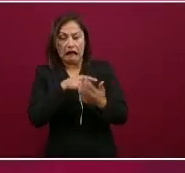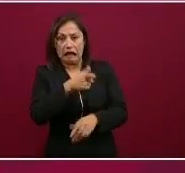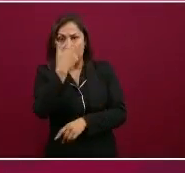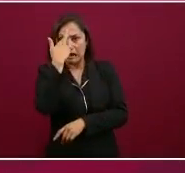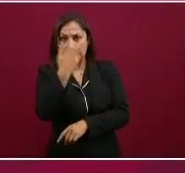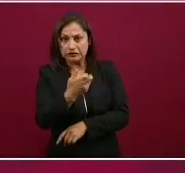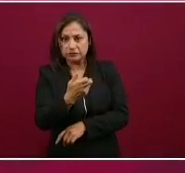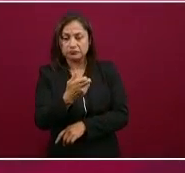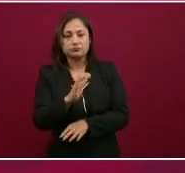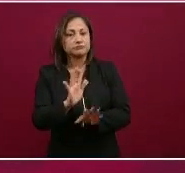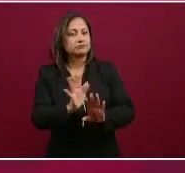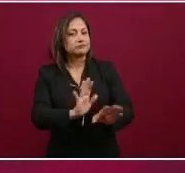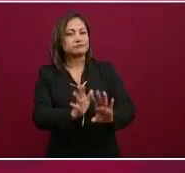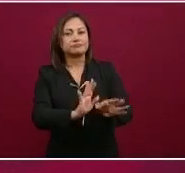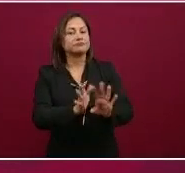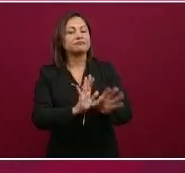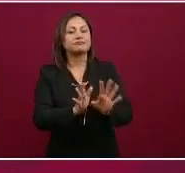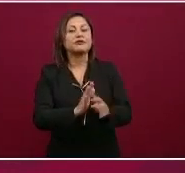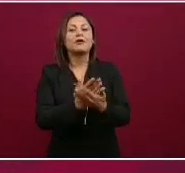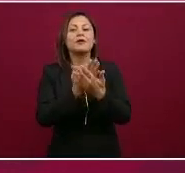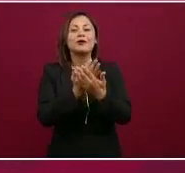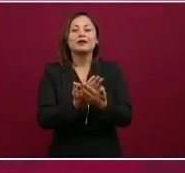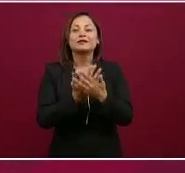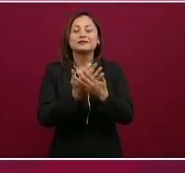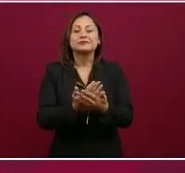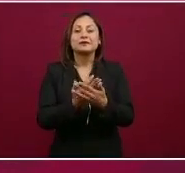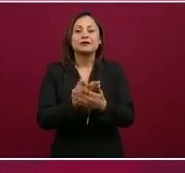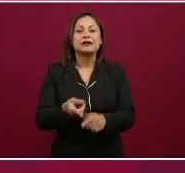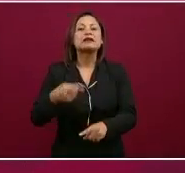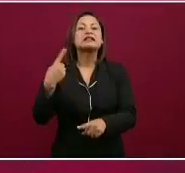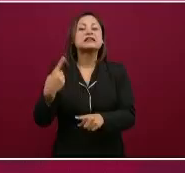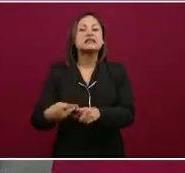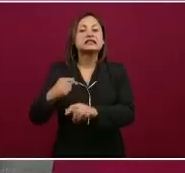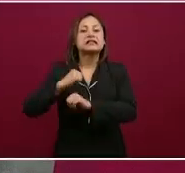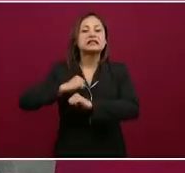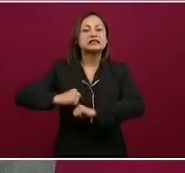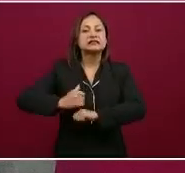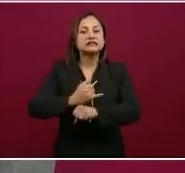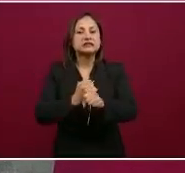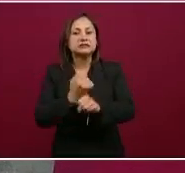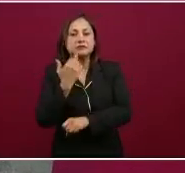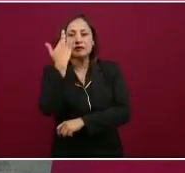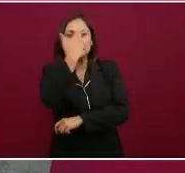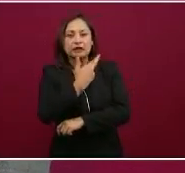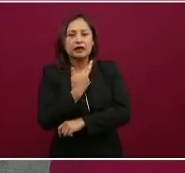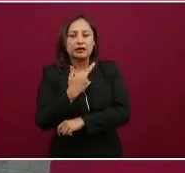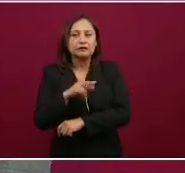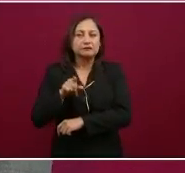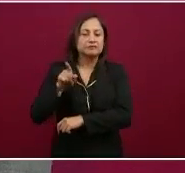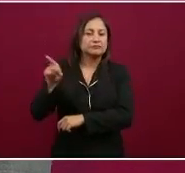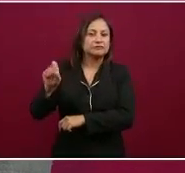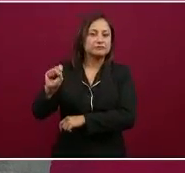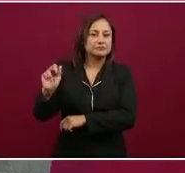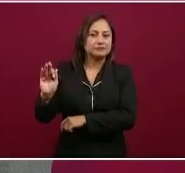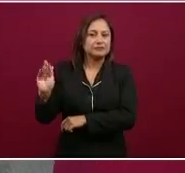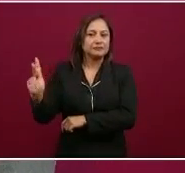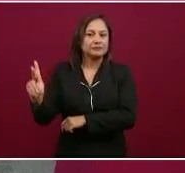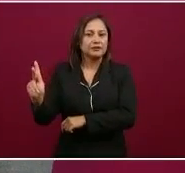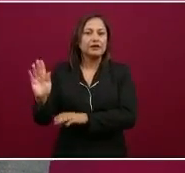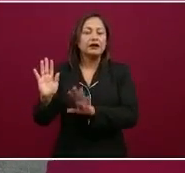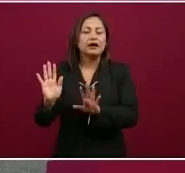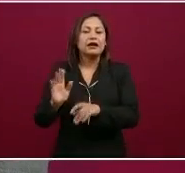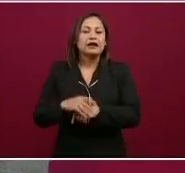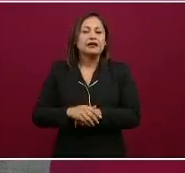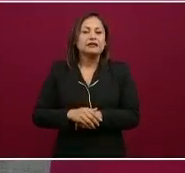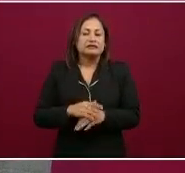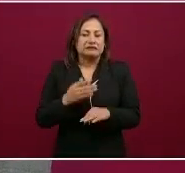Hay que esperar. O sea, para eso hay una autoridad y no hay intención de encubrir